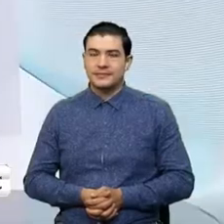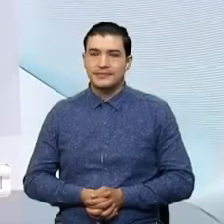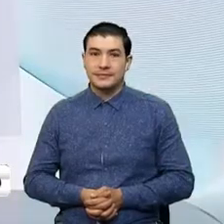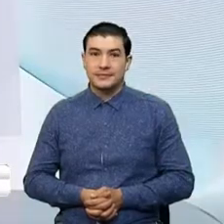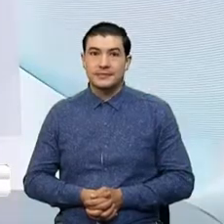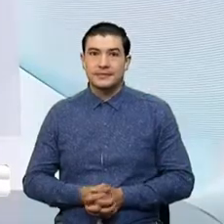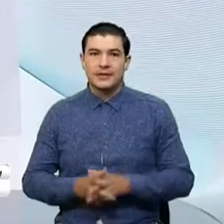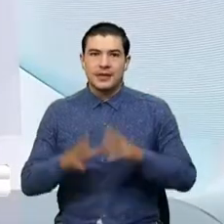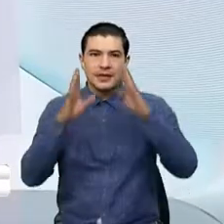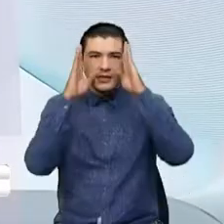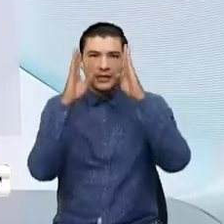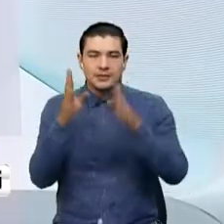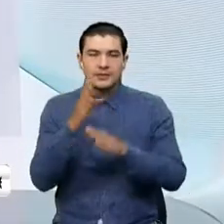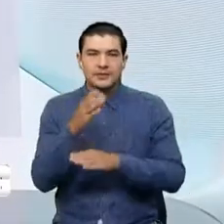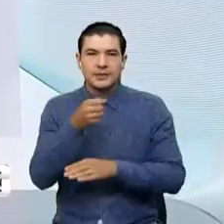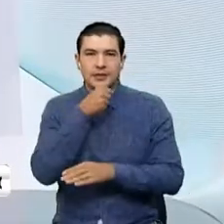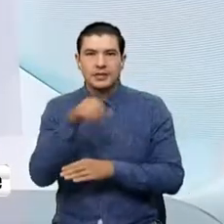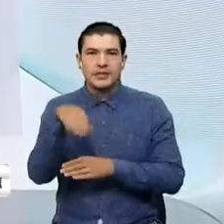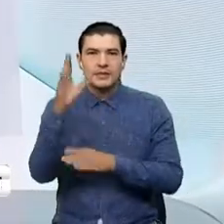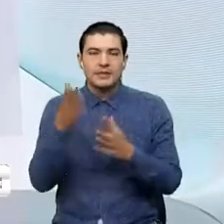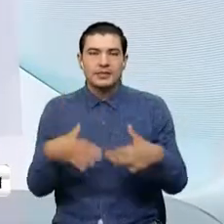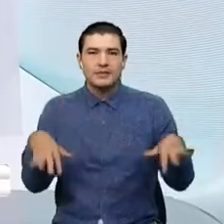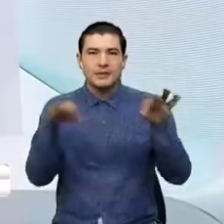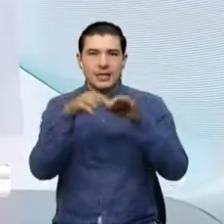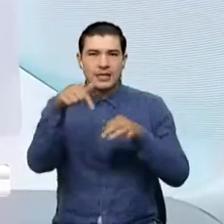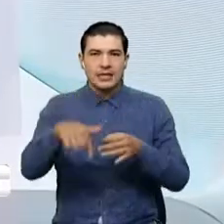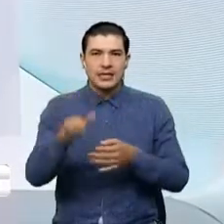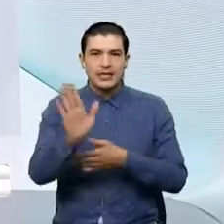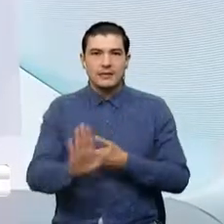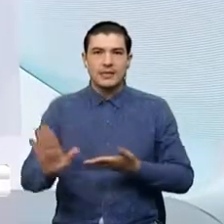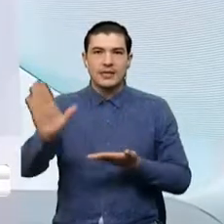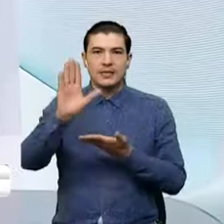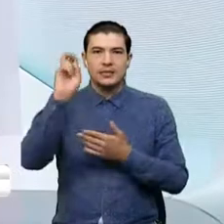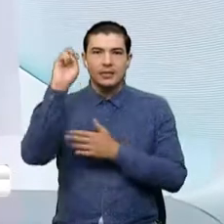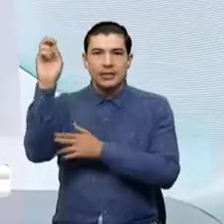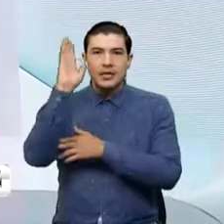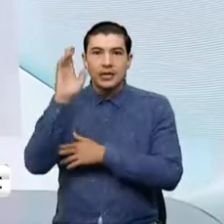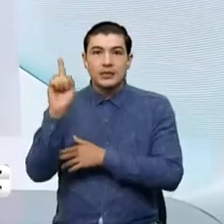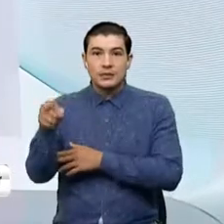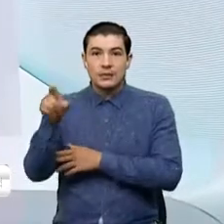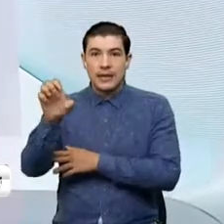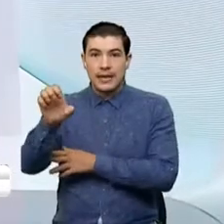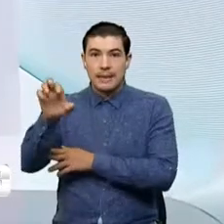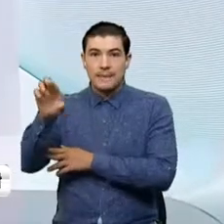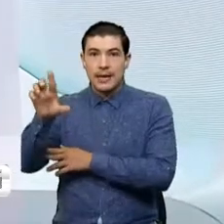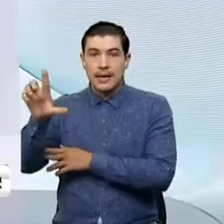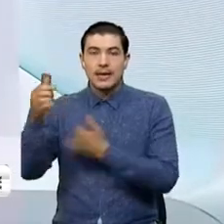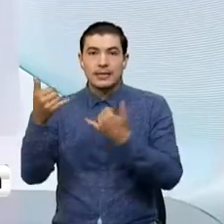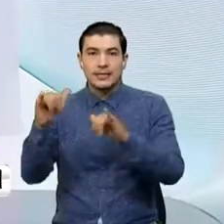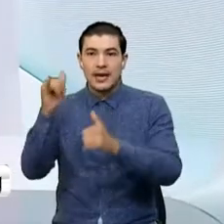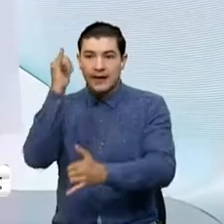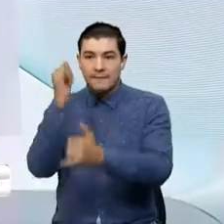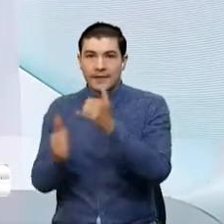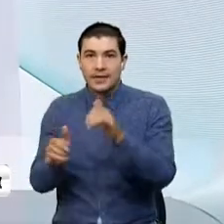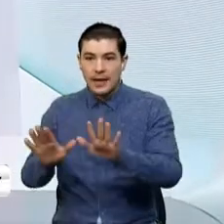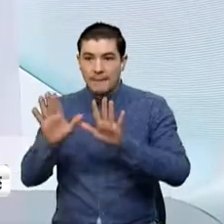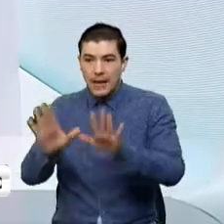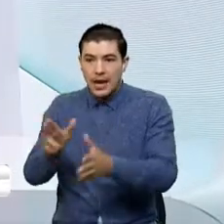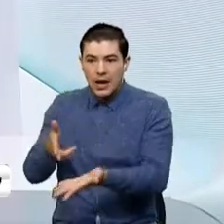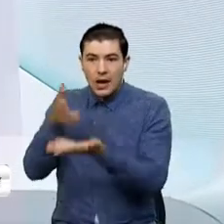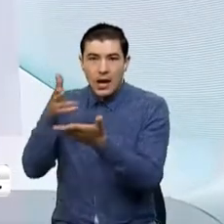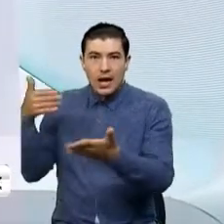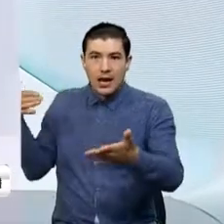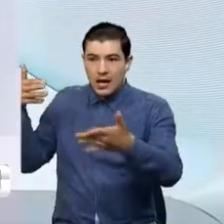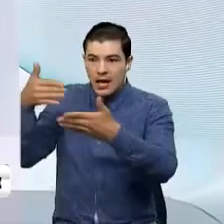hay mucha atención retomamos la noticia más importante para el departamento del norte de santander y es que el pp le dio fin al paro armado que adelantó por